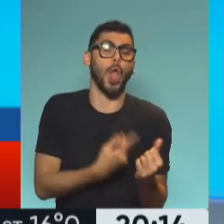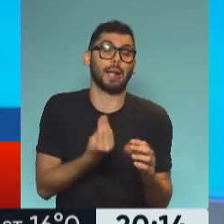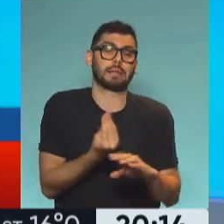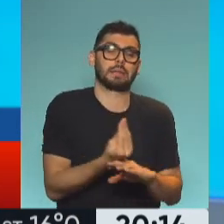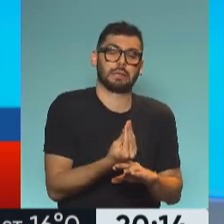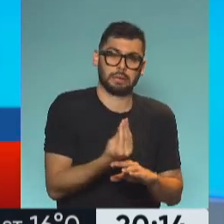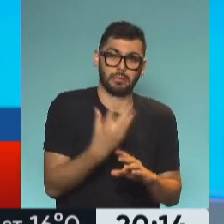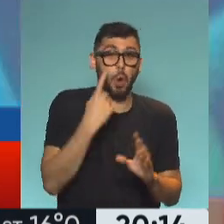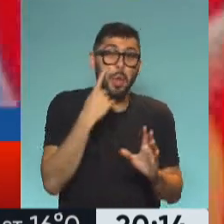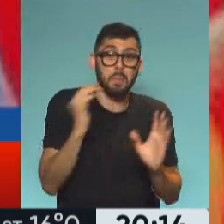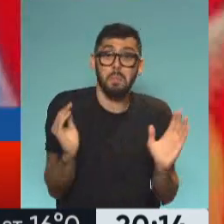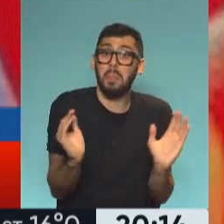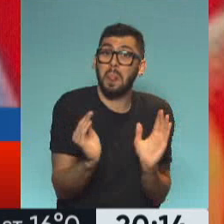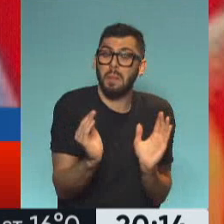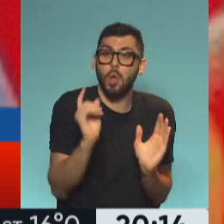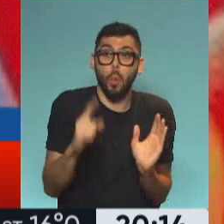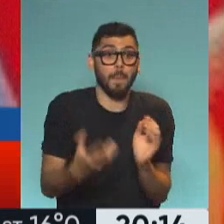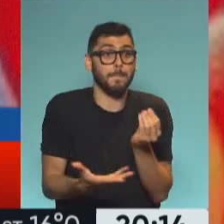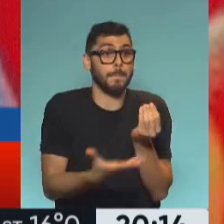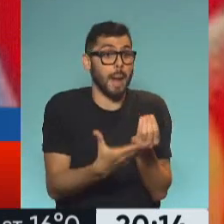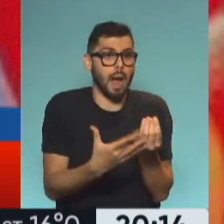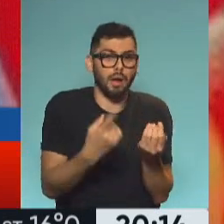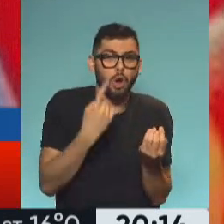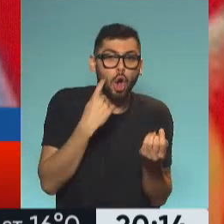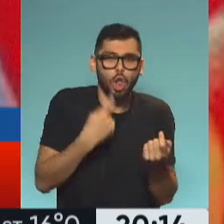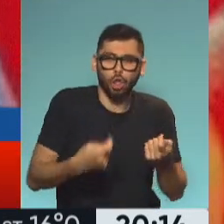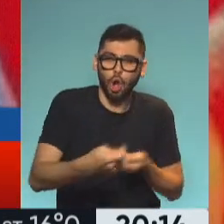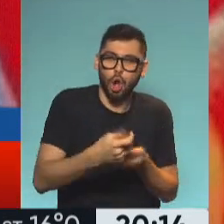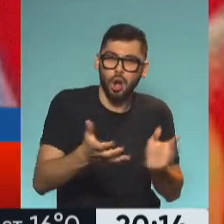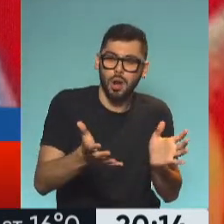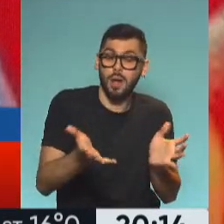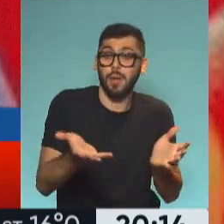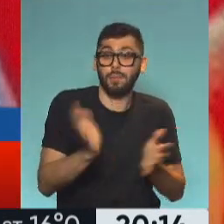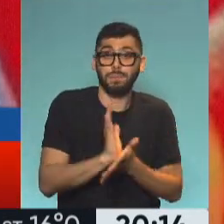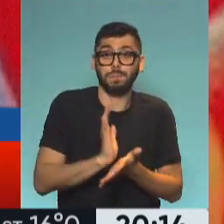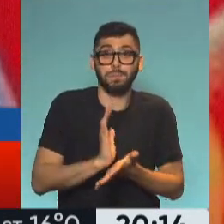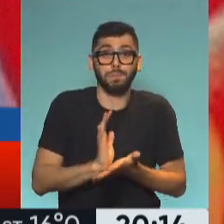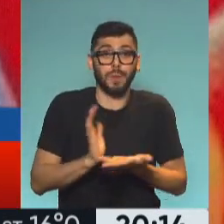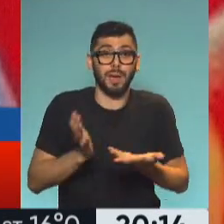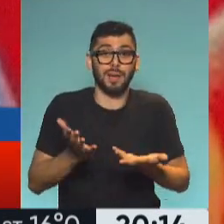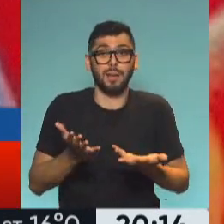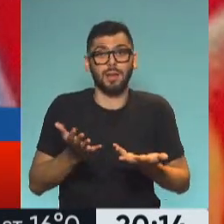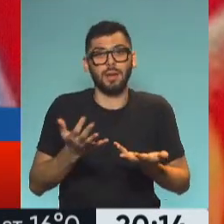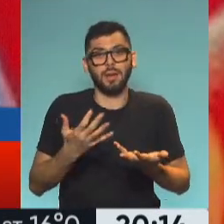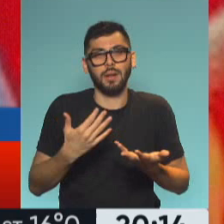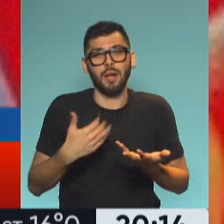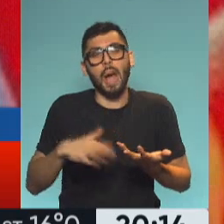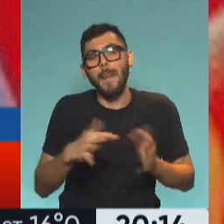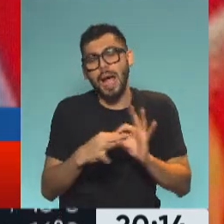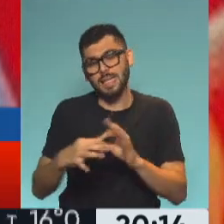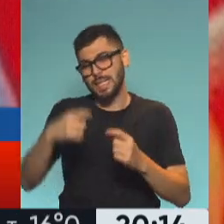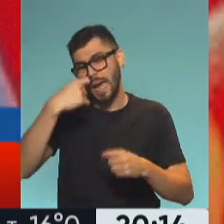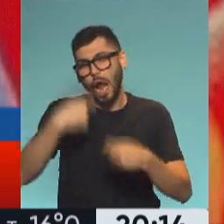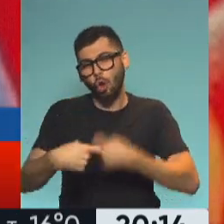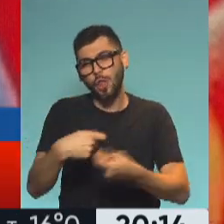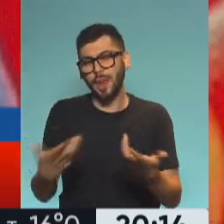pequeñas alcaldías para controlar para garantizar su digamos vinculado sobre todo el narcotráfico no su